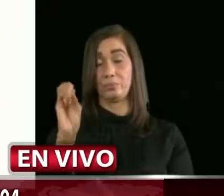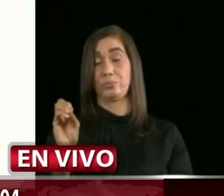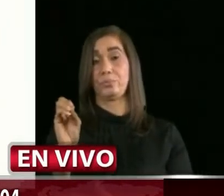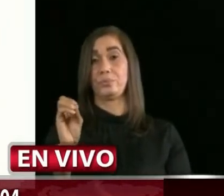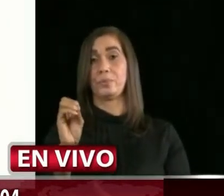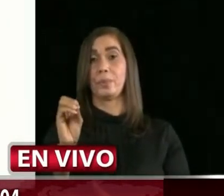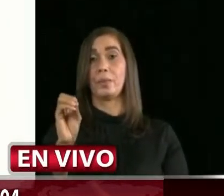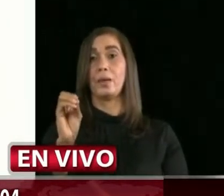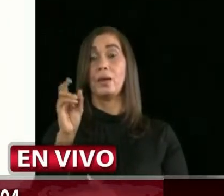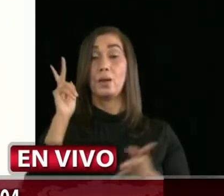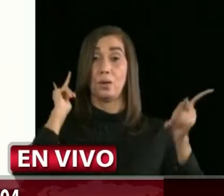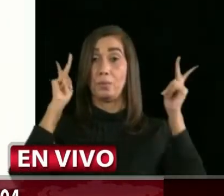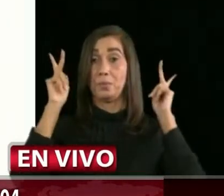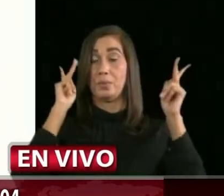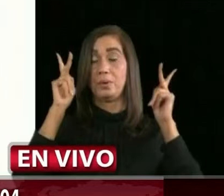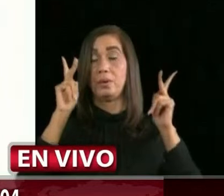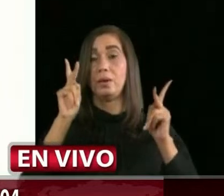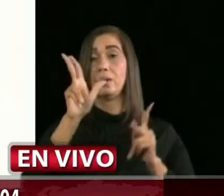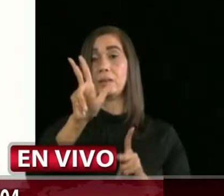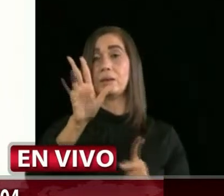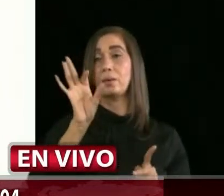3.74%. Puerto Plata,